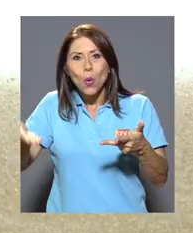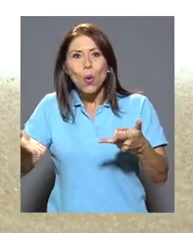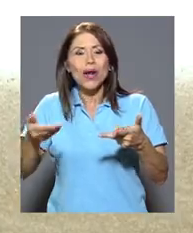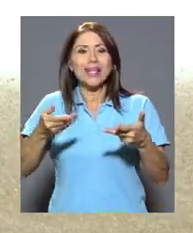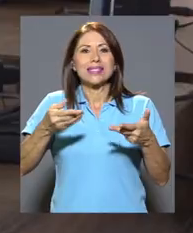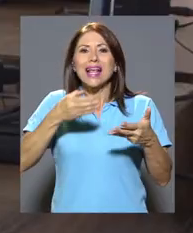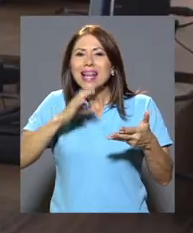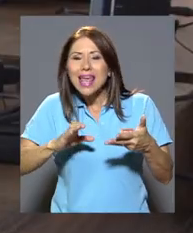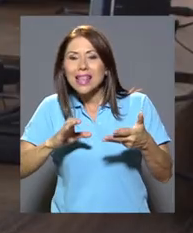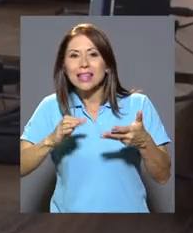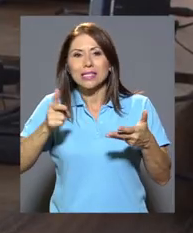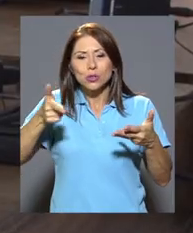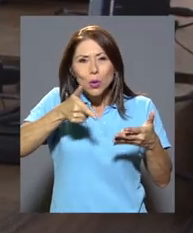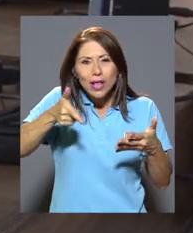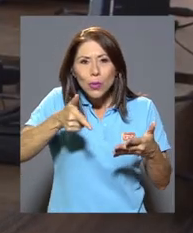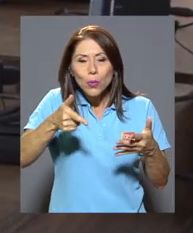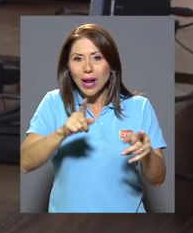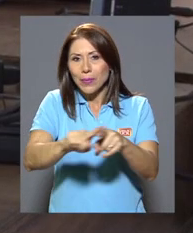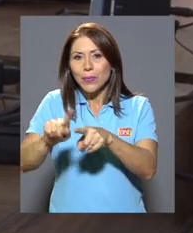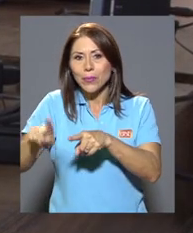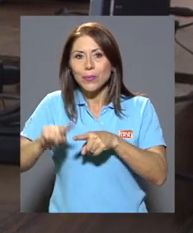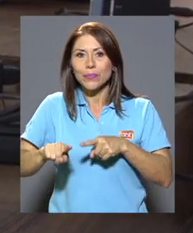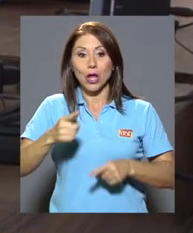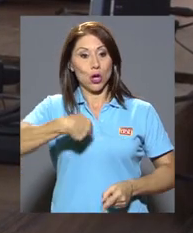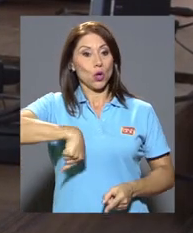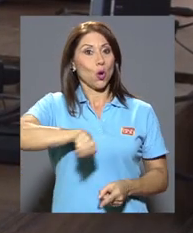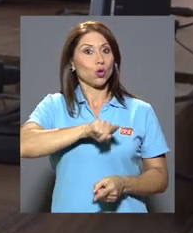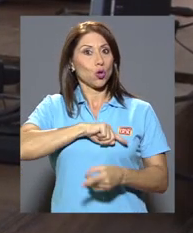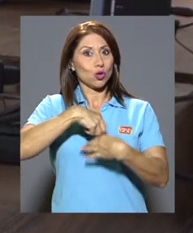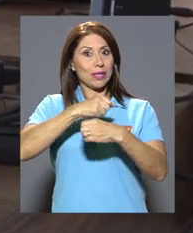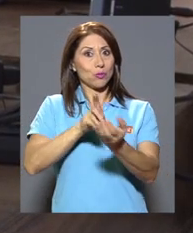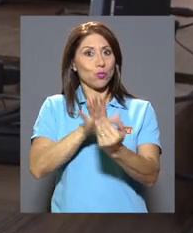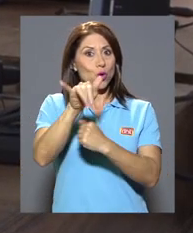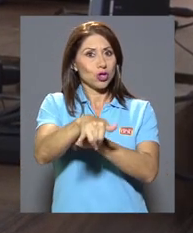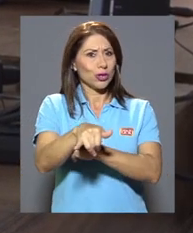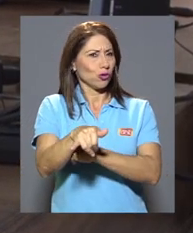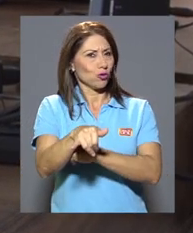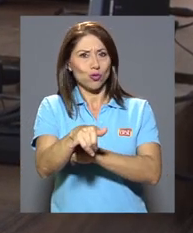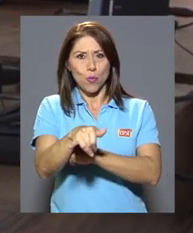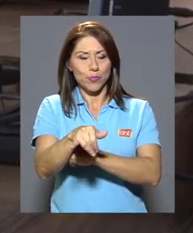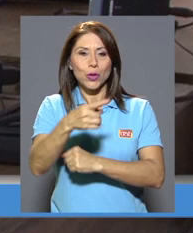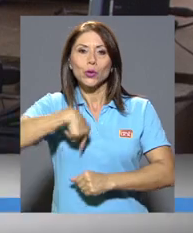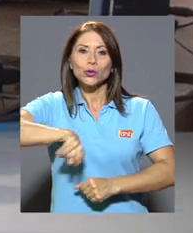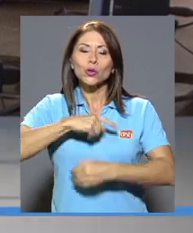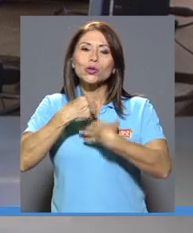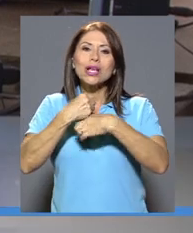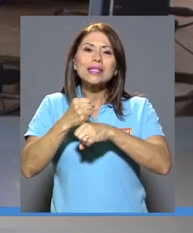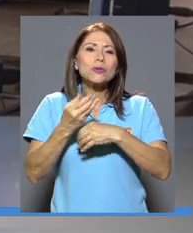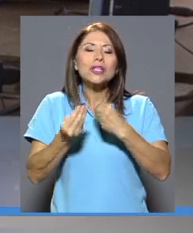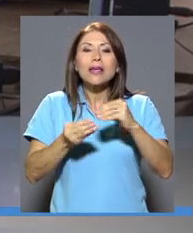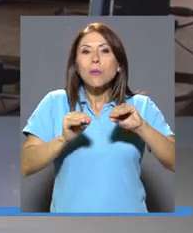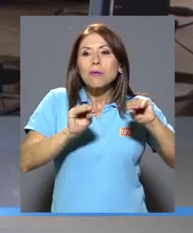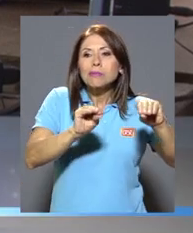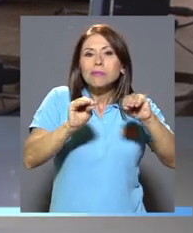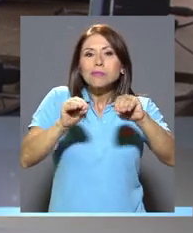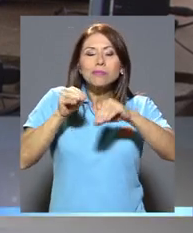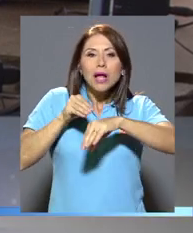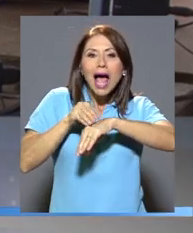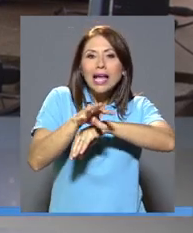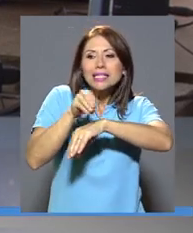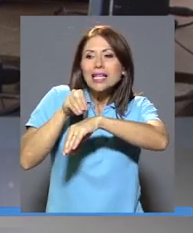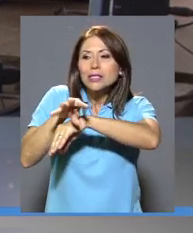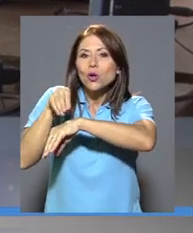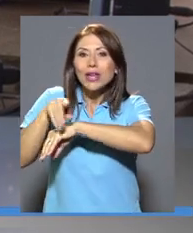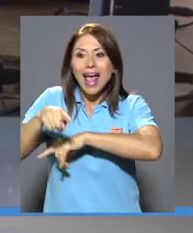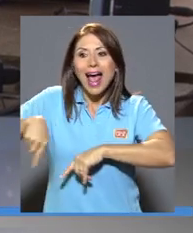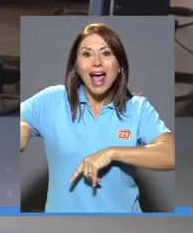soldadura. Realmente nosotros no desarrollamos proyectos como tal, sino lo que brindamos es una asesoría a los estudiantes o a los emprendedores o a